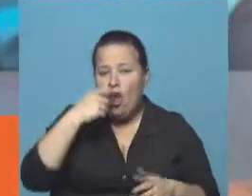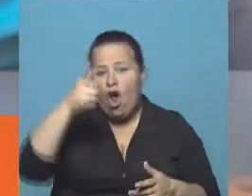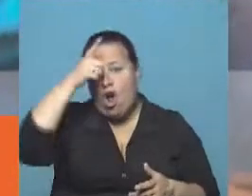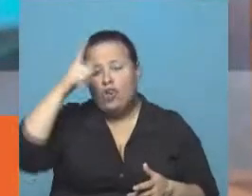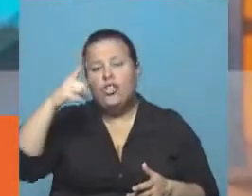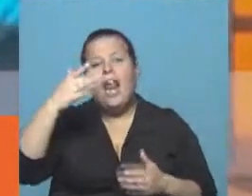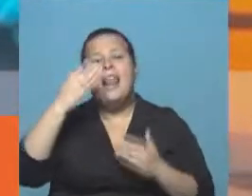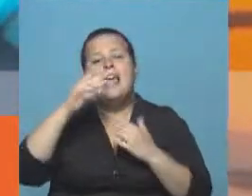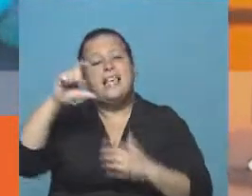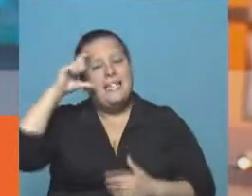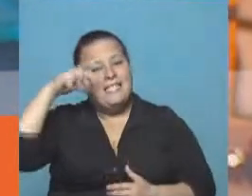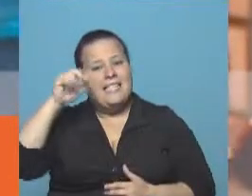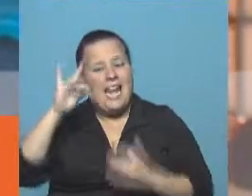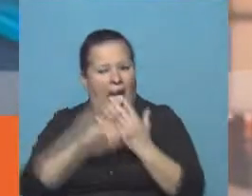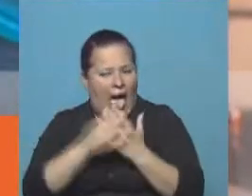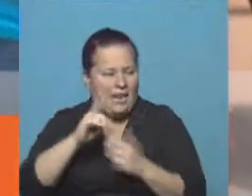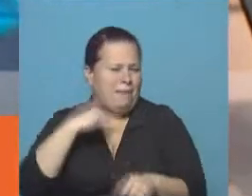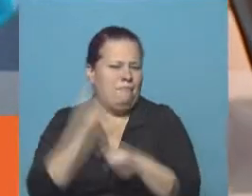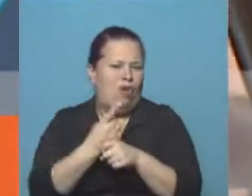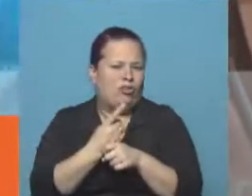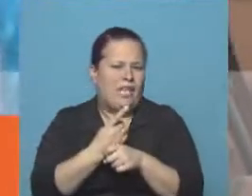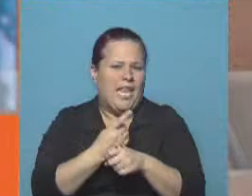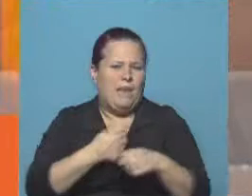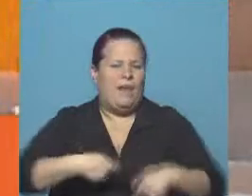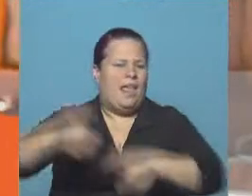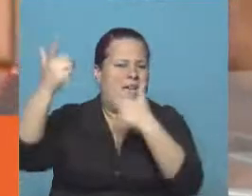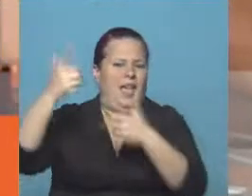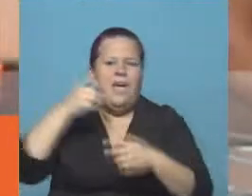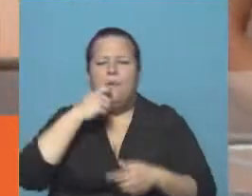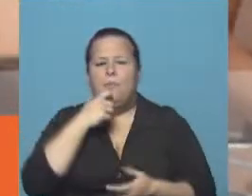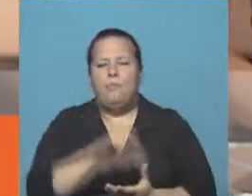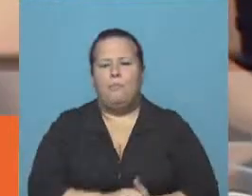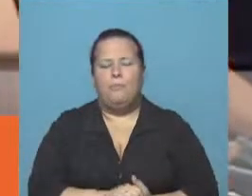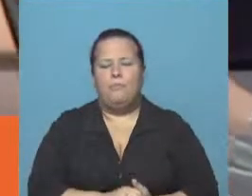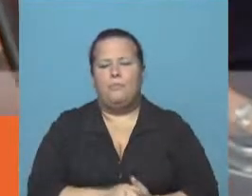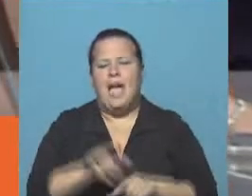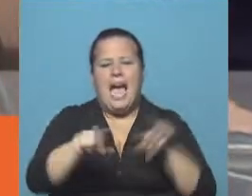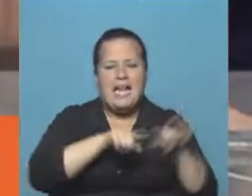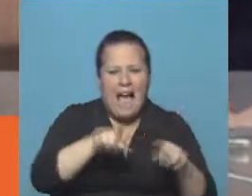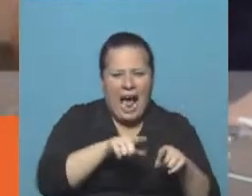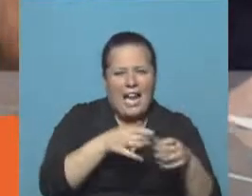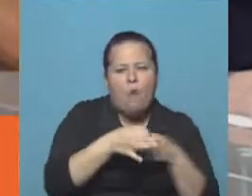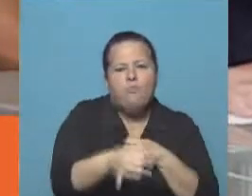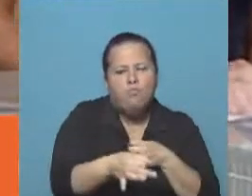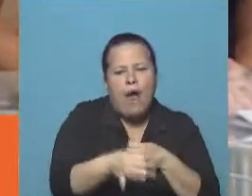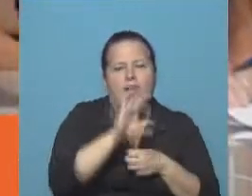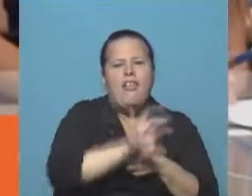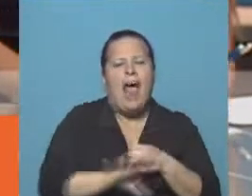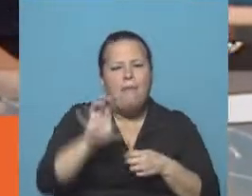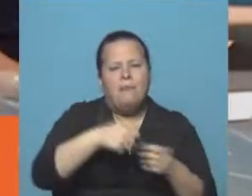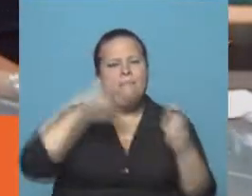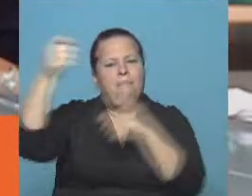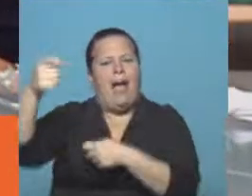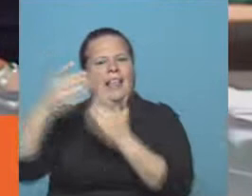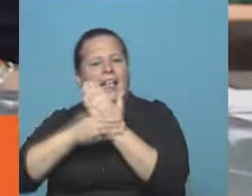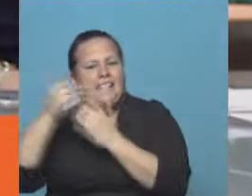el CENAR. Esto sería imposible mandarla de una carrera en un pequeño pueblo del interior, mandar al